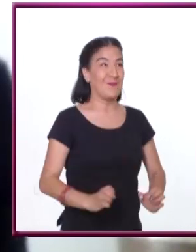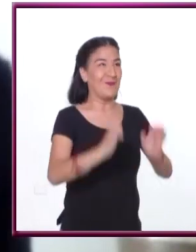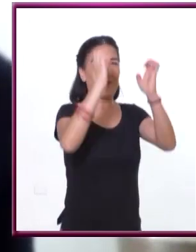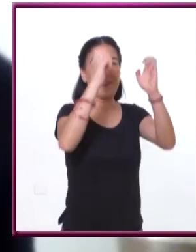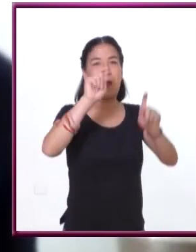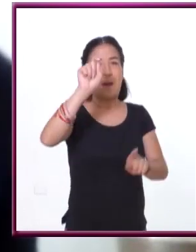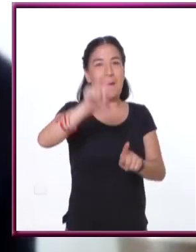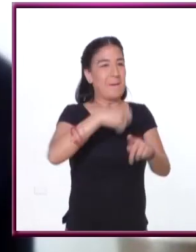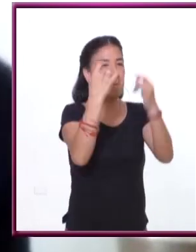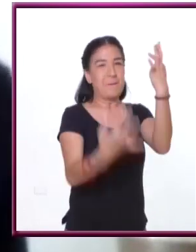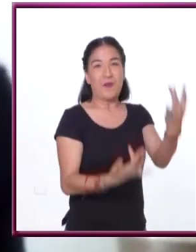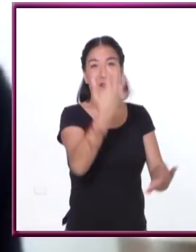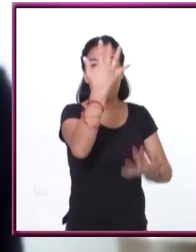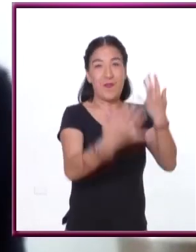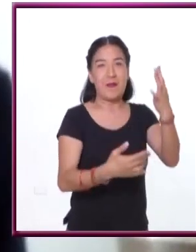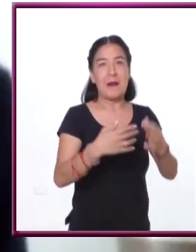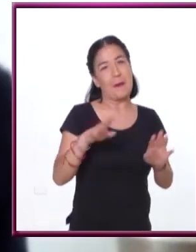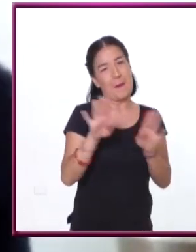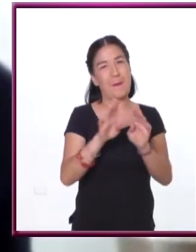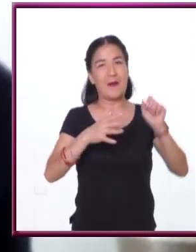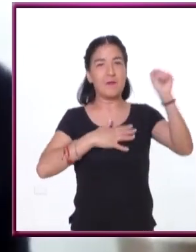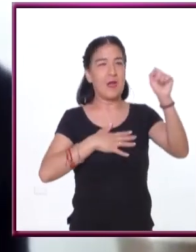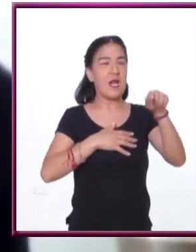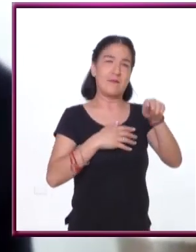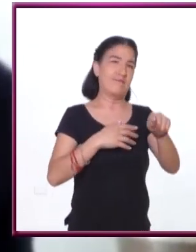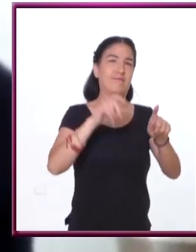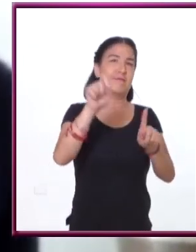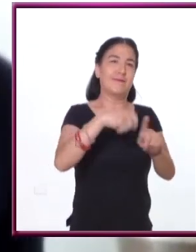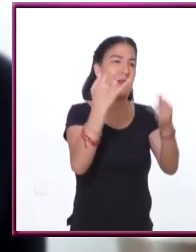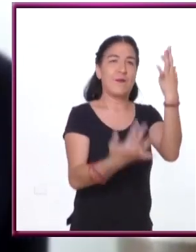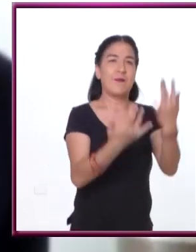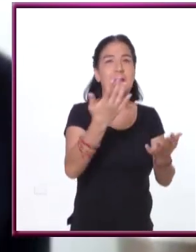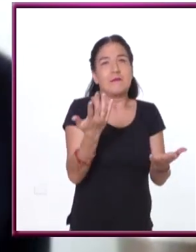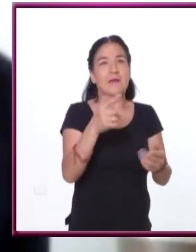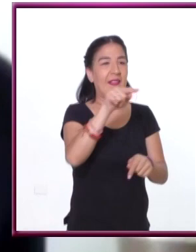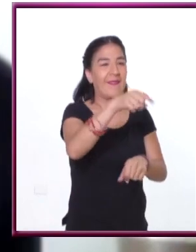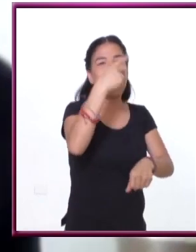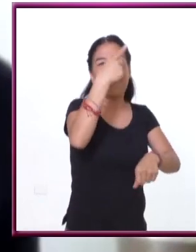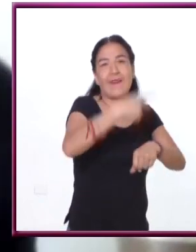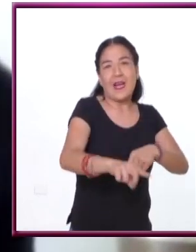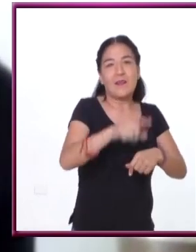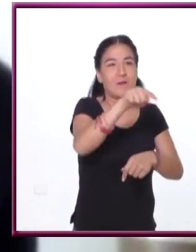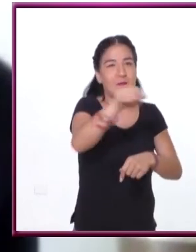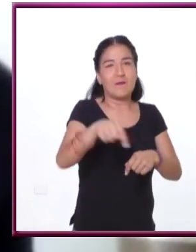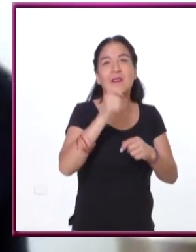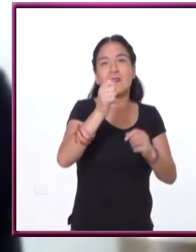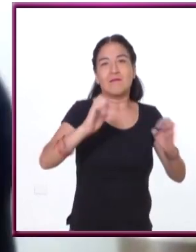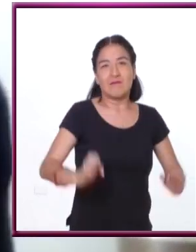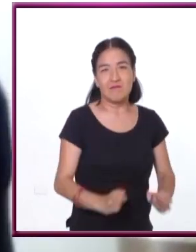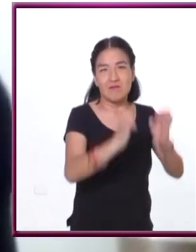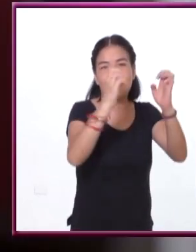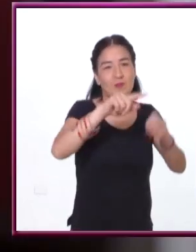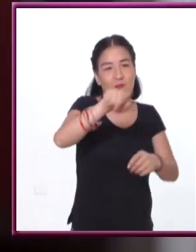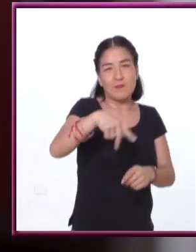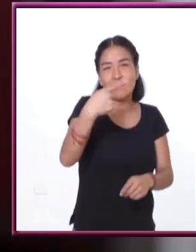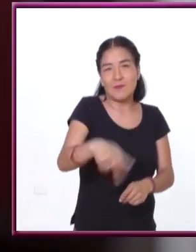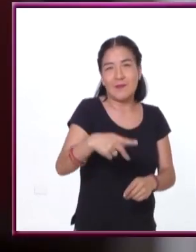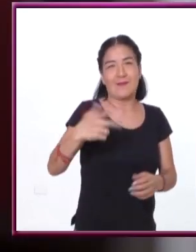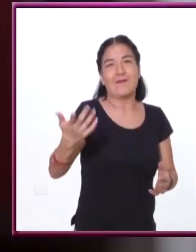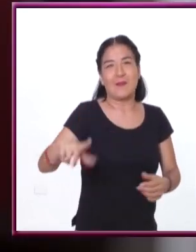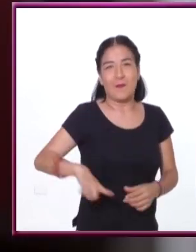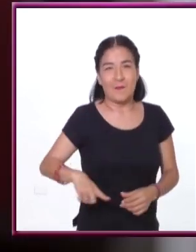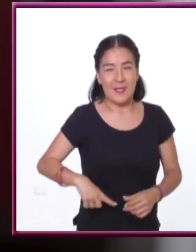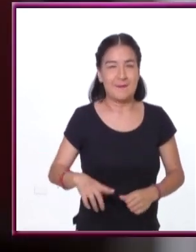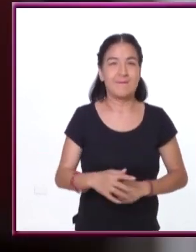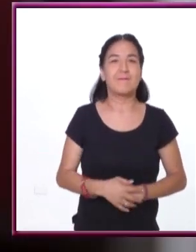edificio público como forma de manifestación. Ahí sí ya no, porque hay un daño patrimonial a los bienes del Estado.